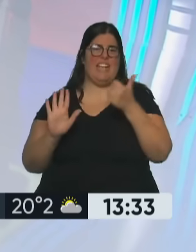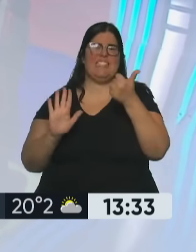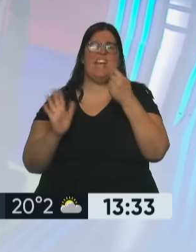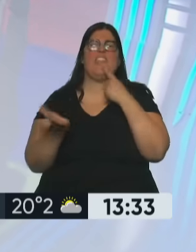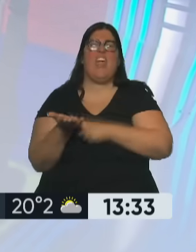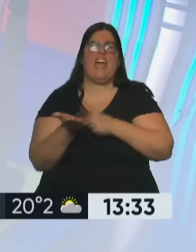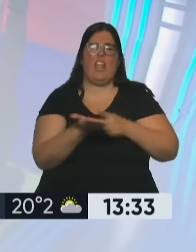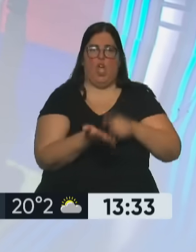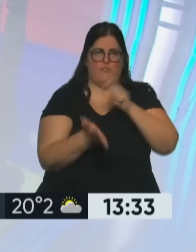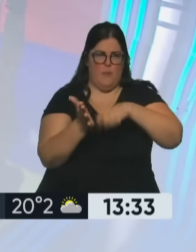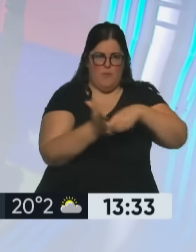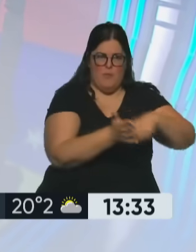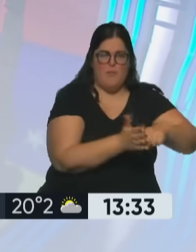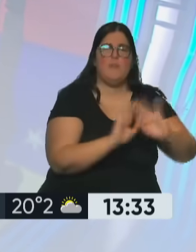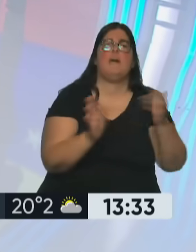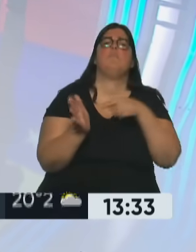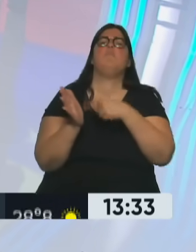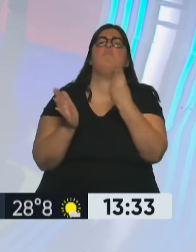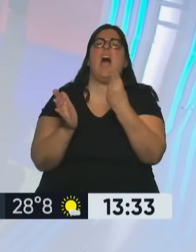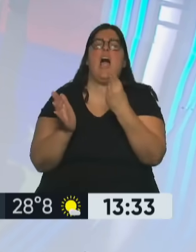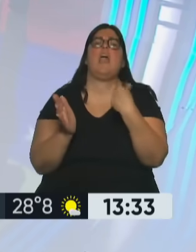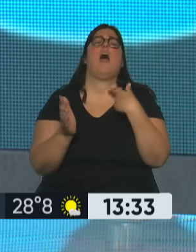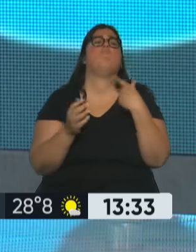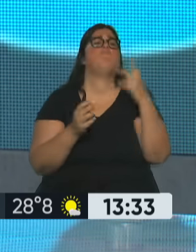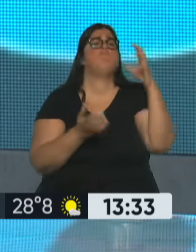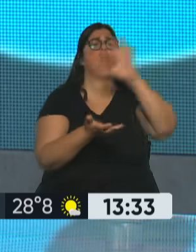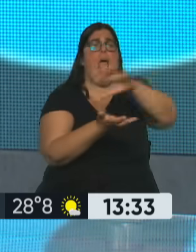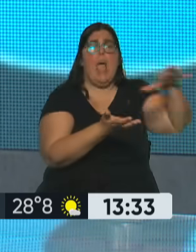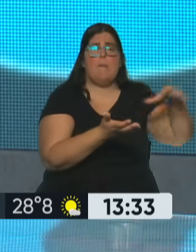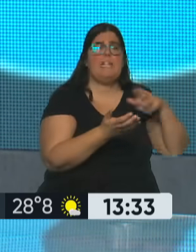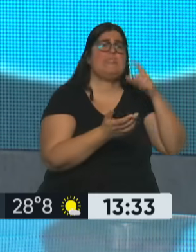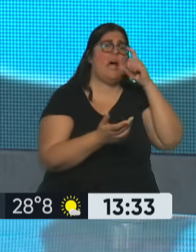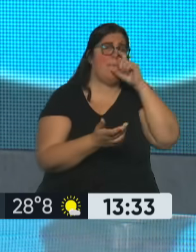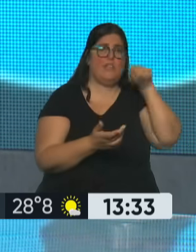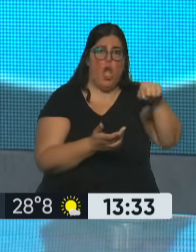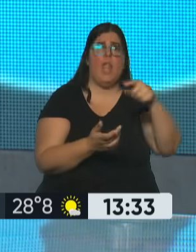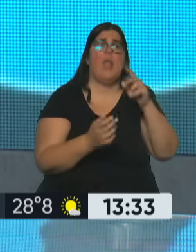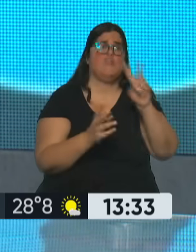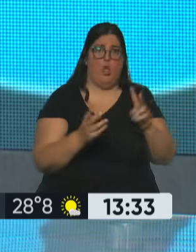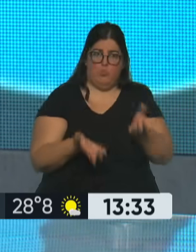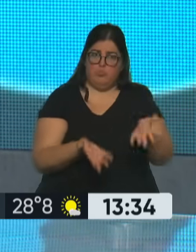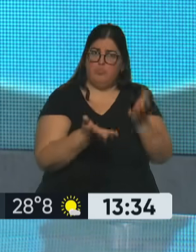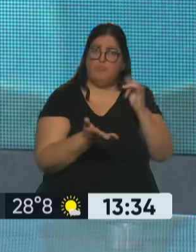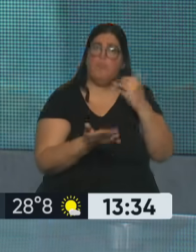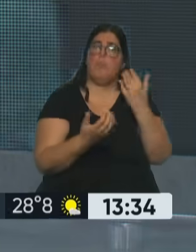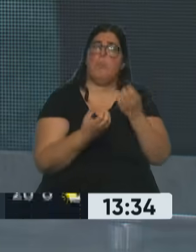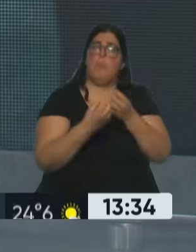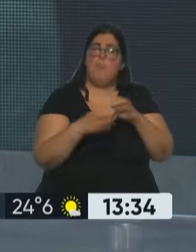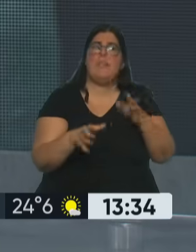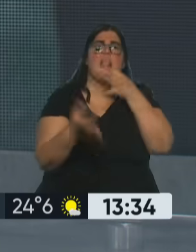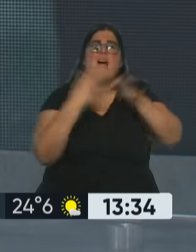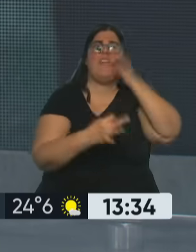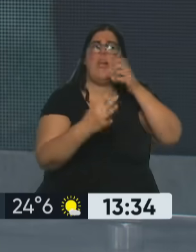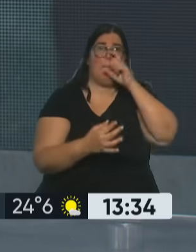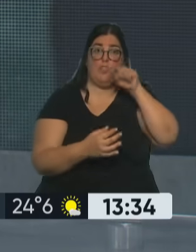que van desde directamente habilitar a las empresas, ordenar a las empresas petroleras a que empiecen a exportar el petróleo que hay